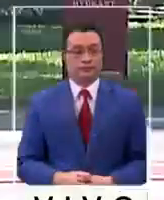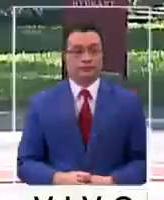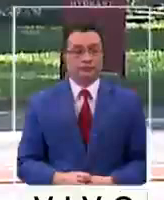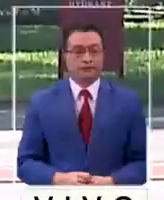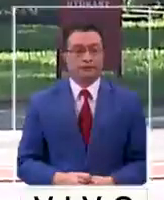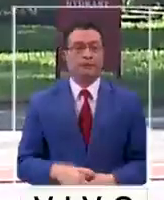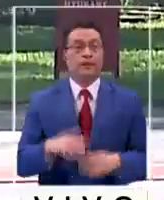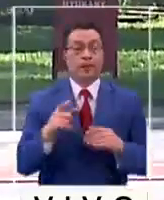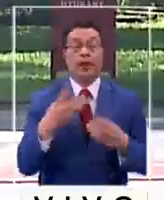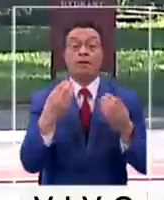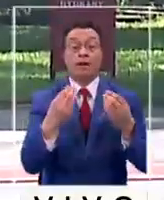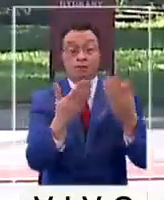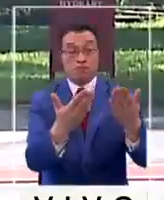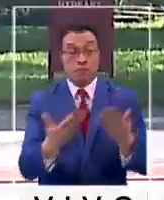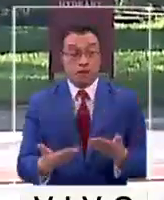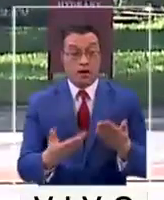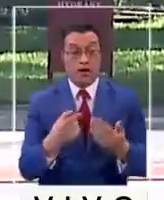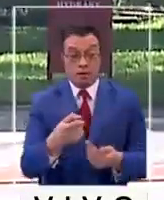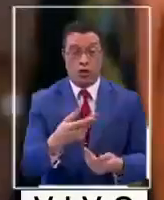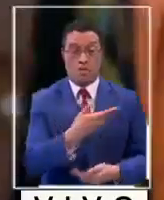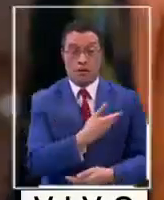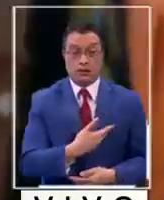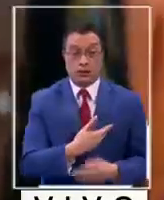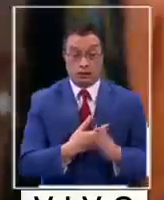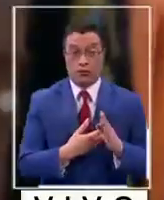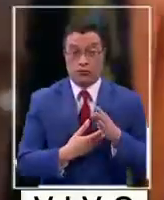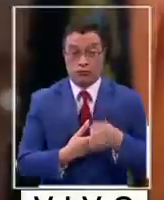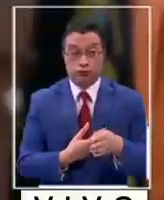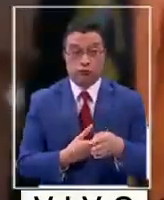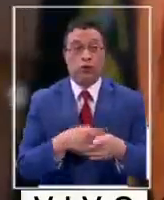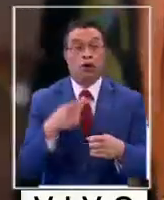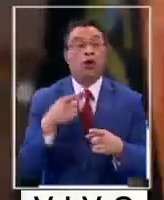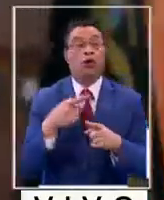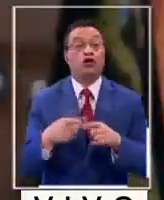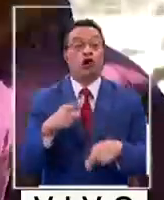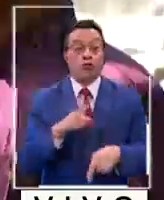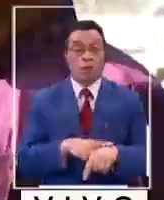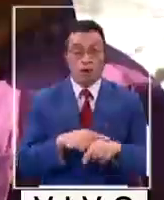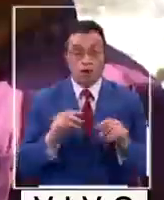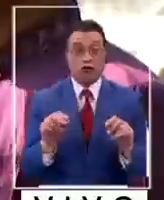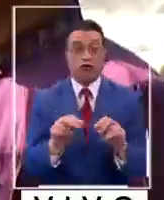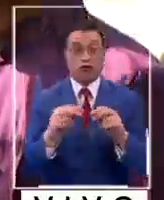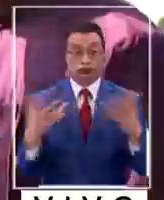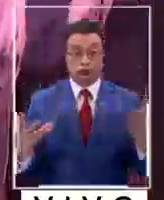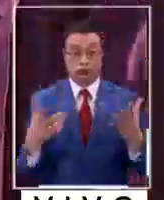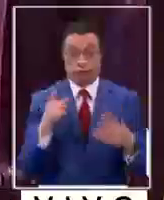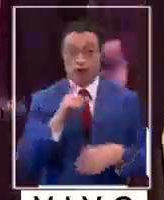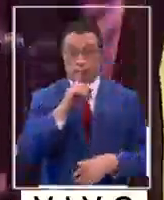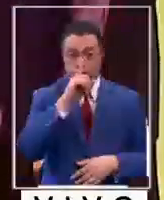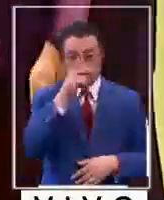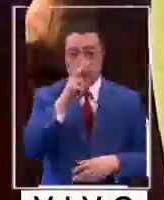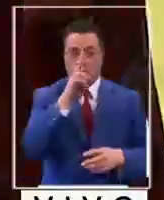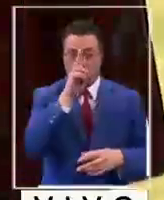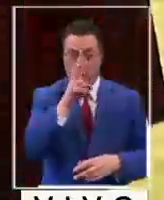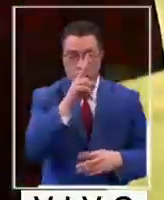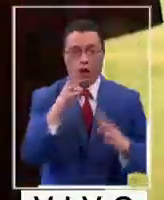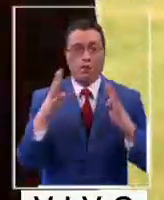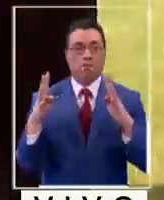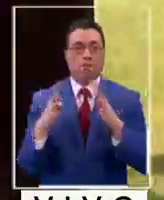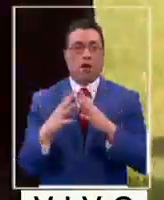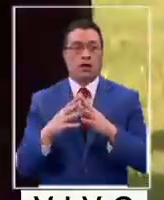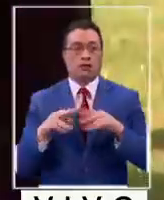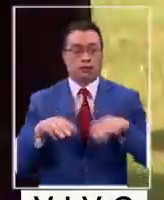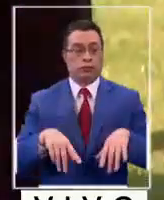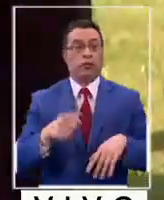Pero la ceremonia de bienvenida a la jefa de Estado en el Palacio Merdeka tuvo otro momento llamativo fuera de los tradicionales honores militares, como